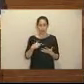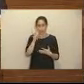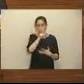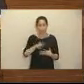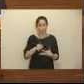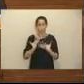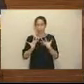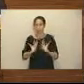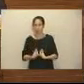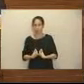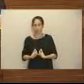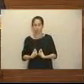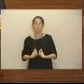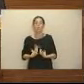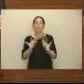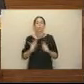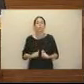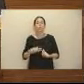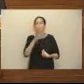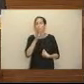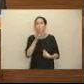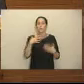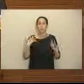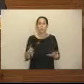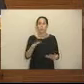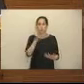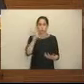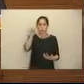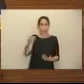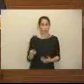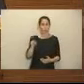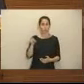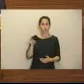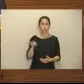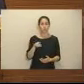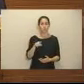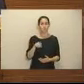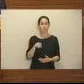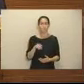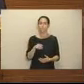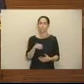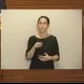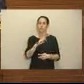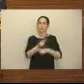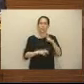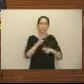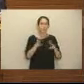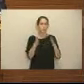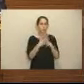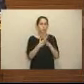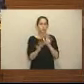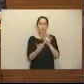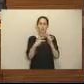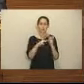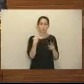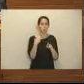decepción que supuso el que usted no estuviese dispuesto a acometer ninguna reforma estructural del sistema